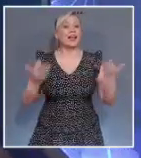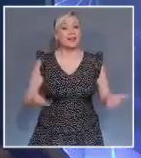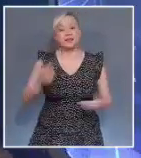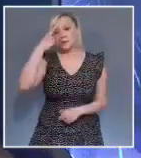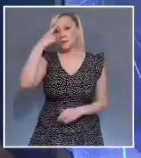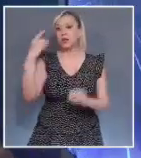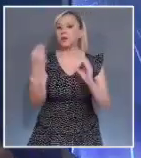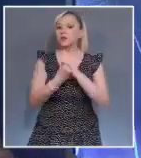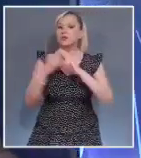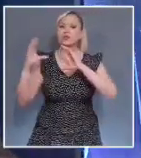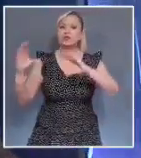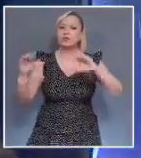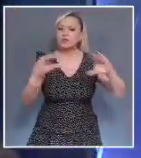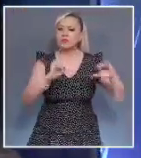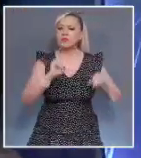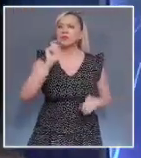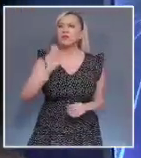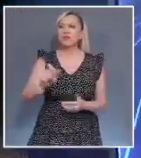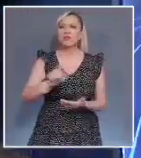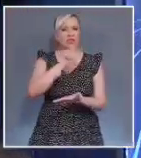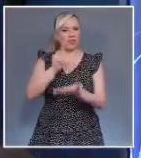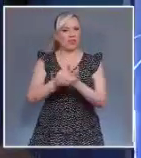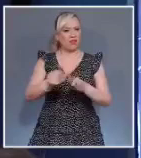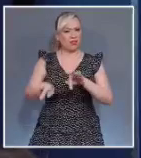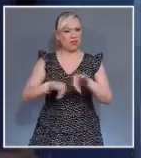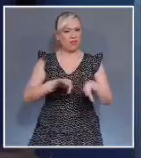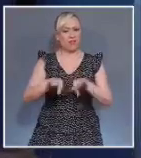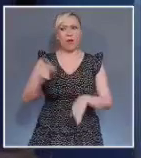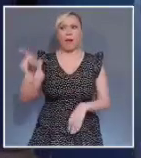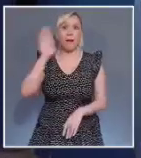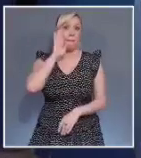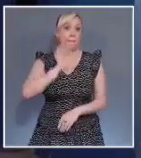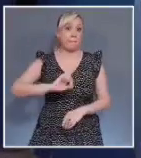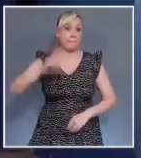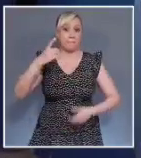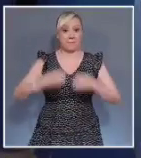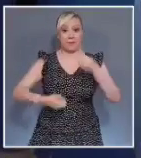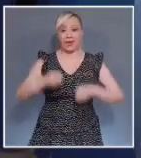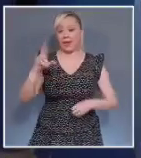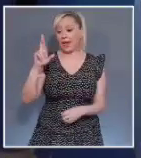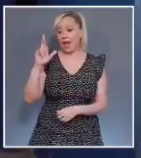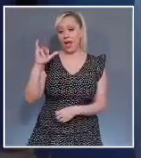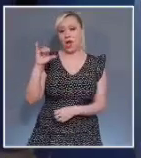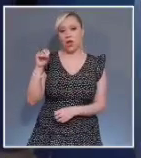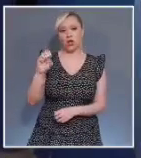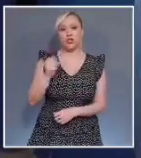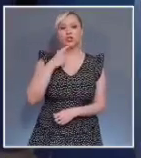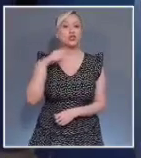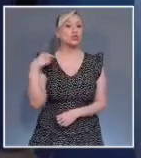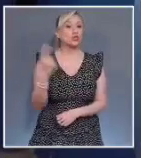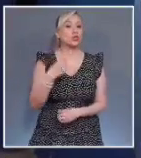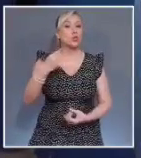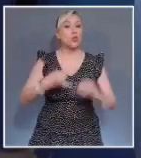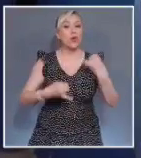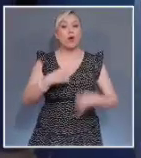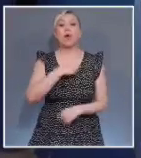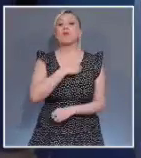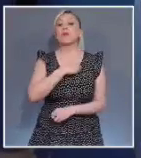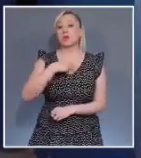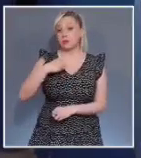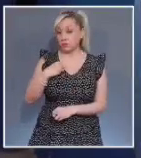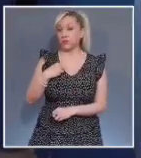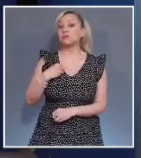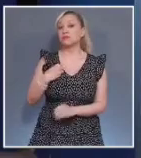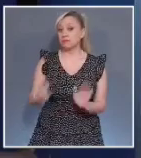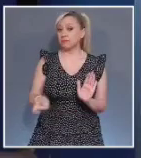derecho laboral, la ministra Margarita Ríos Farjat aseguró que los impartidores de justicia están obligados a convertir dicha rama del